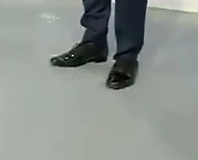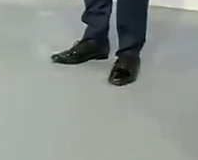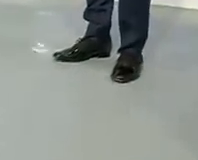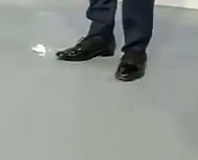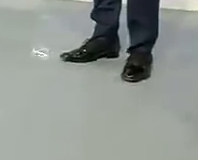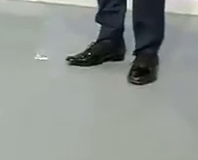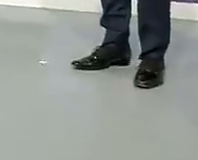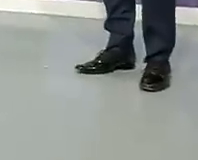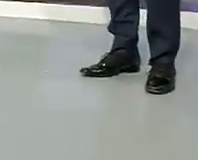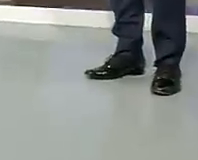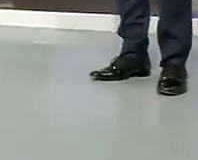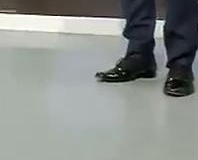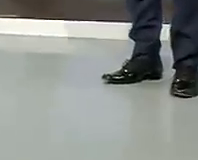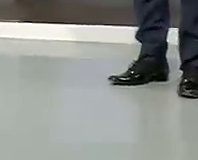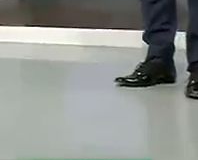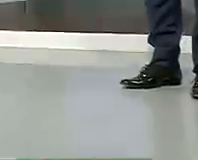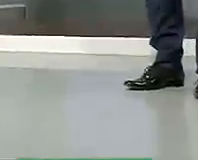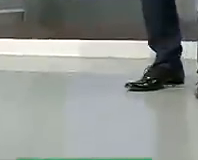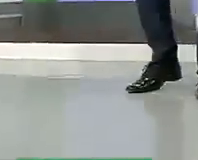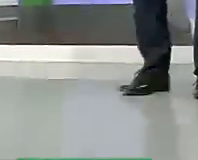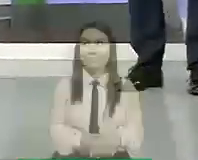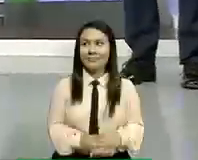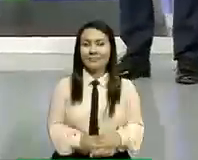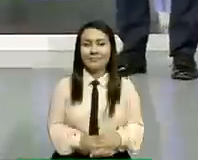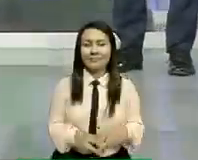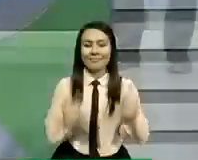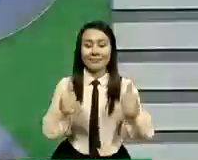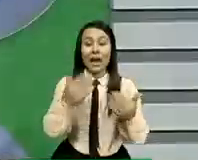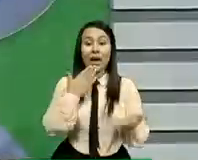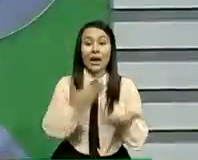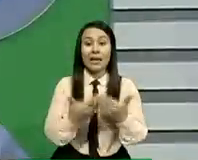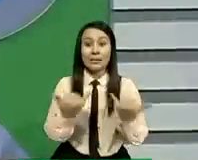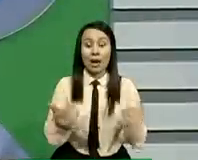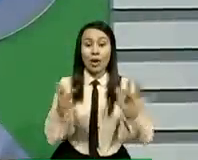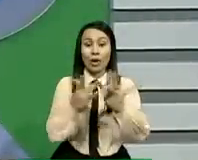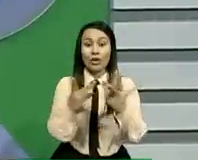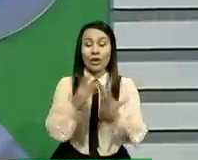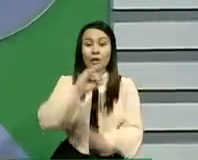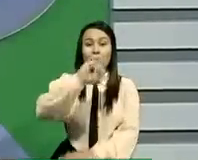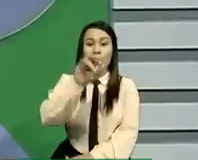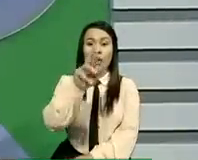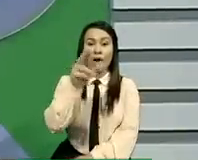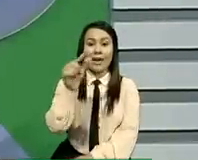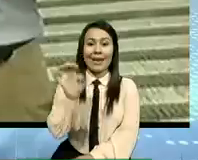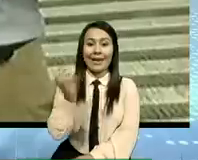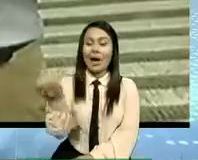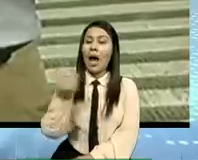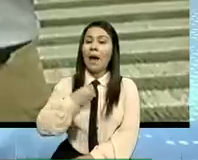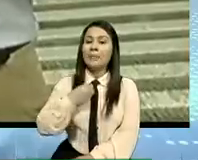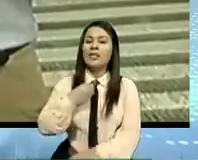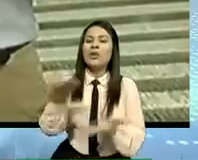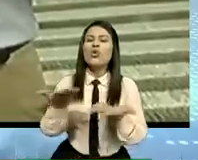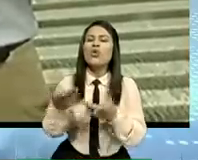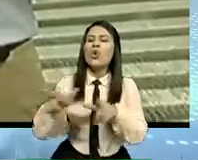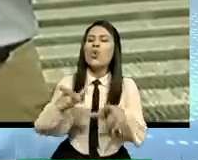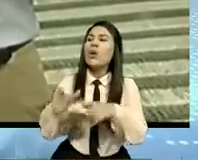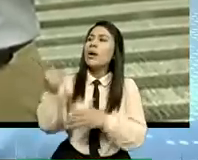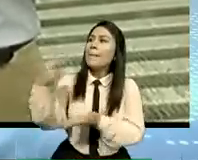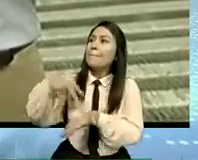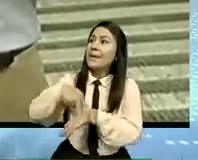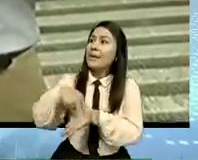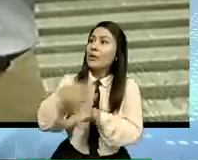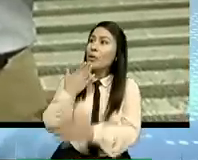Muy bien, gracias por permanecer en nuestra sintonía, amigos televidentes. Ahora nos enlazamos de inmediato con Jorge Salazar. Él nos va a indicar en qué punto se encuentra. ¿Qué